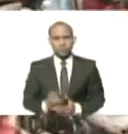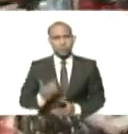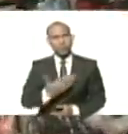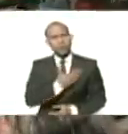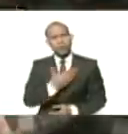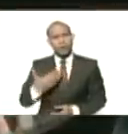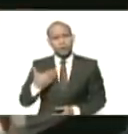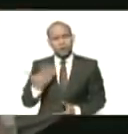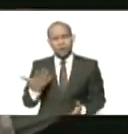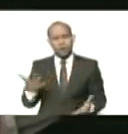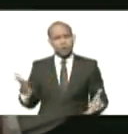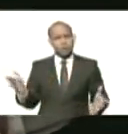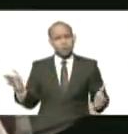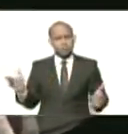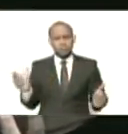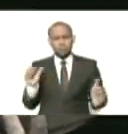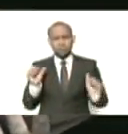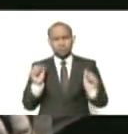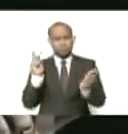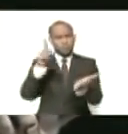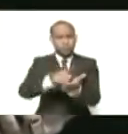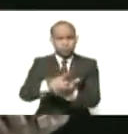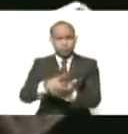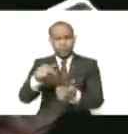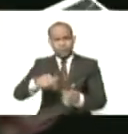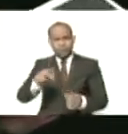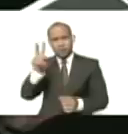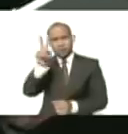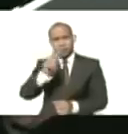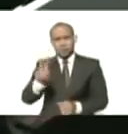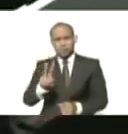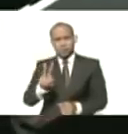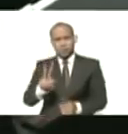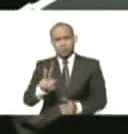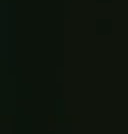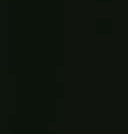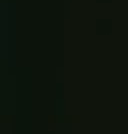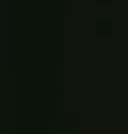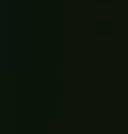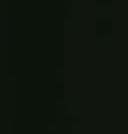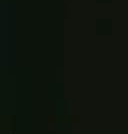Quisiéramos lograr que las compras del Estado sean...